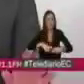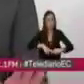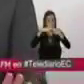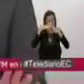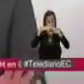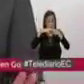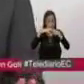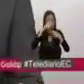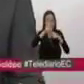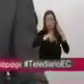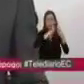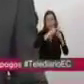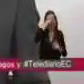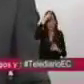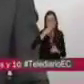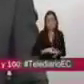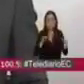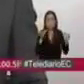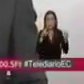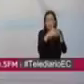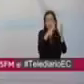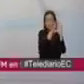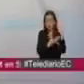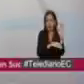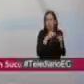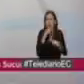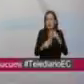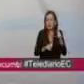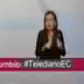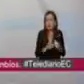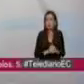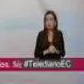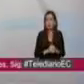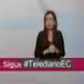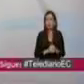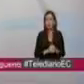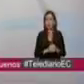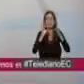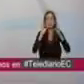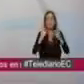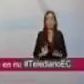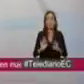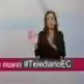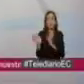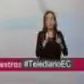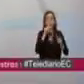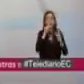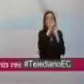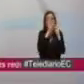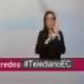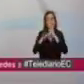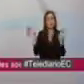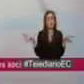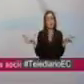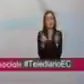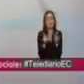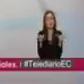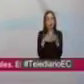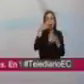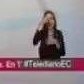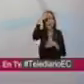decisión de la corte constitucional pero justamente las medias cautelares impiden la aplicación del recorte hasta que decida de